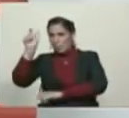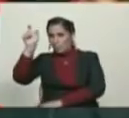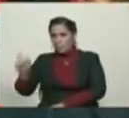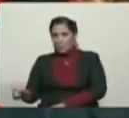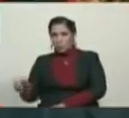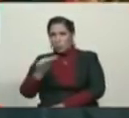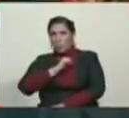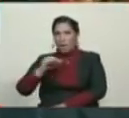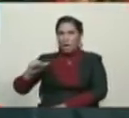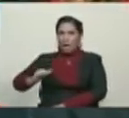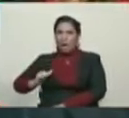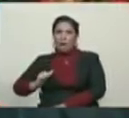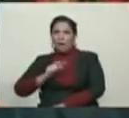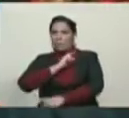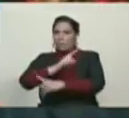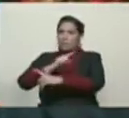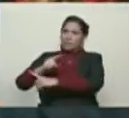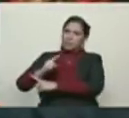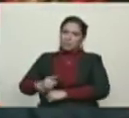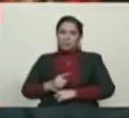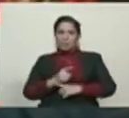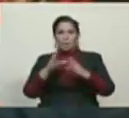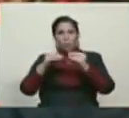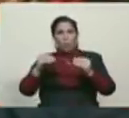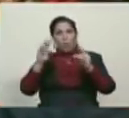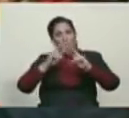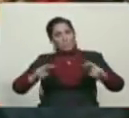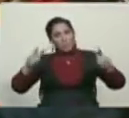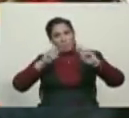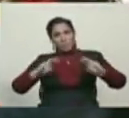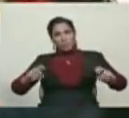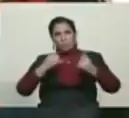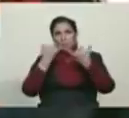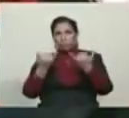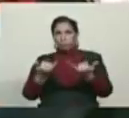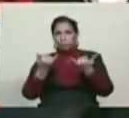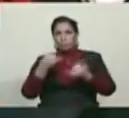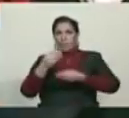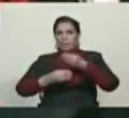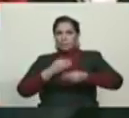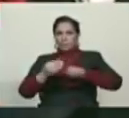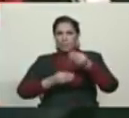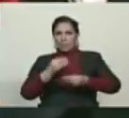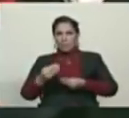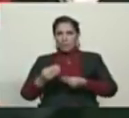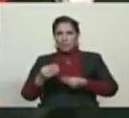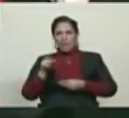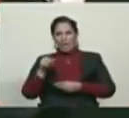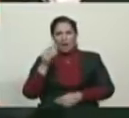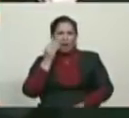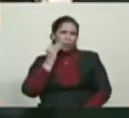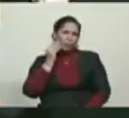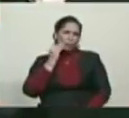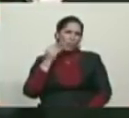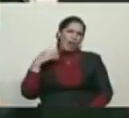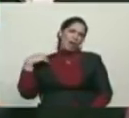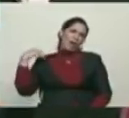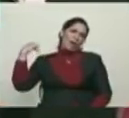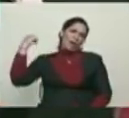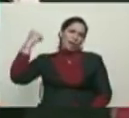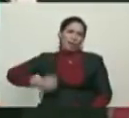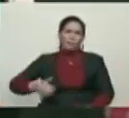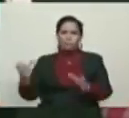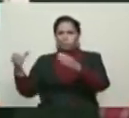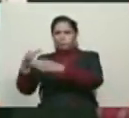dirigida, están todas las investigaciones haciéndose, pero a eso nos tiene acostumbrado la derecha